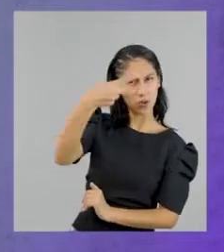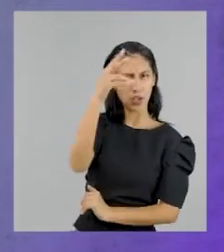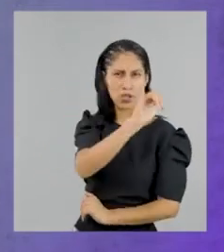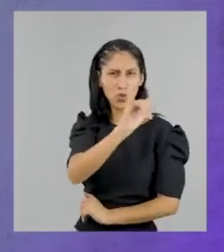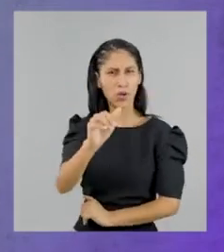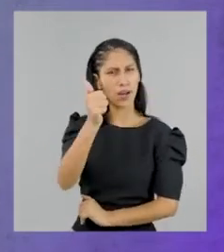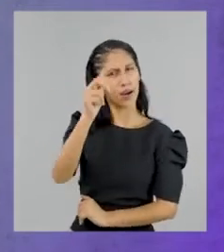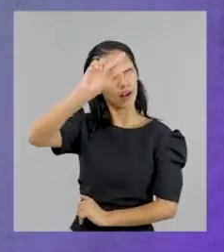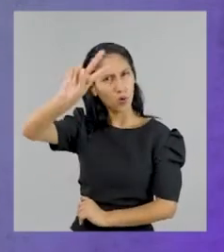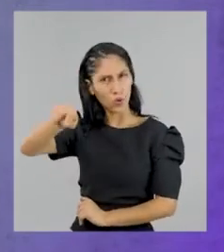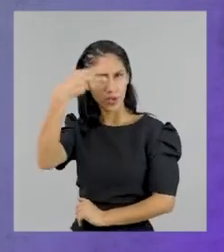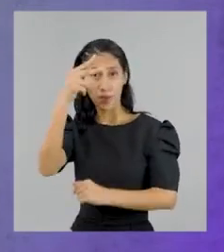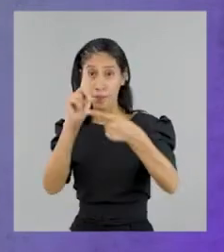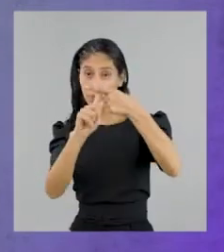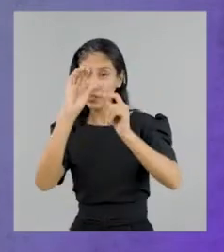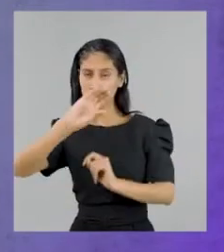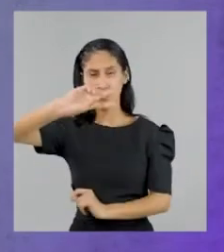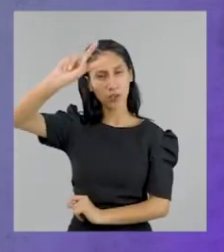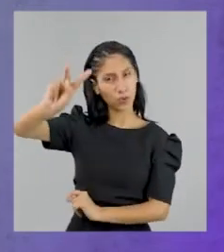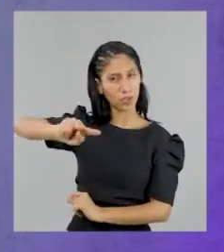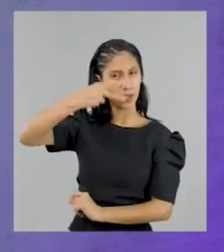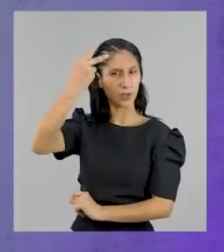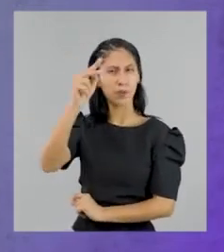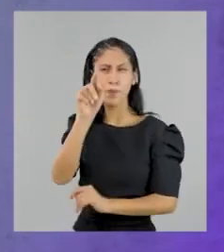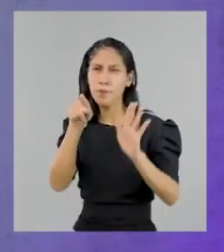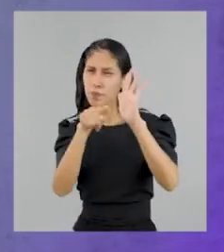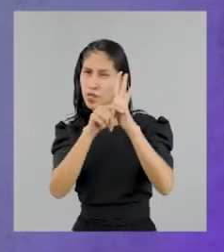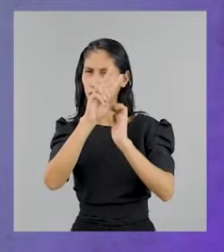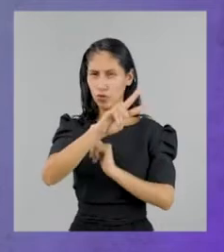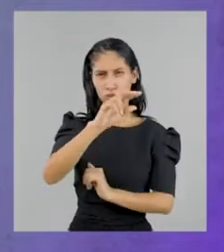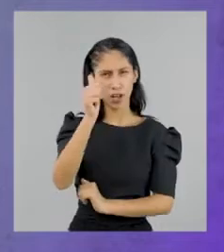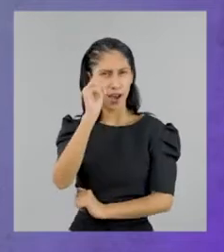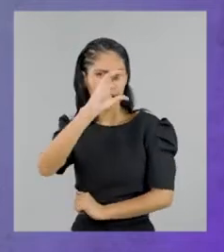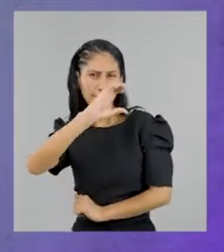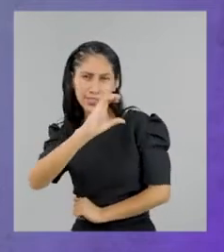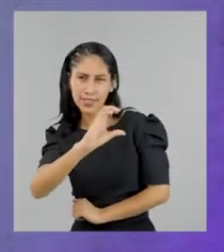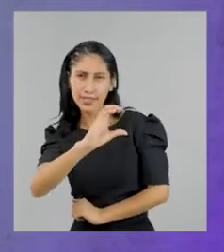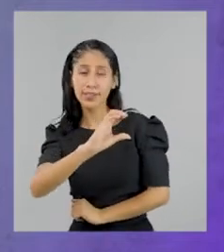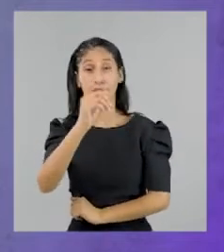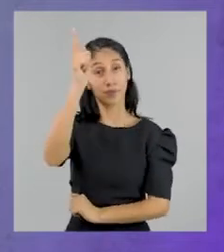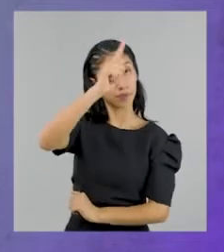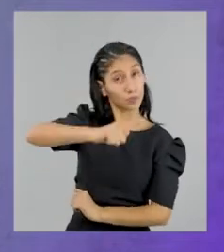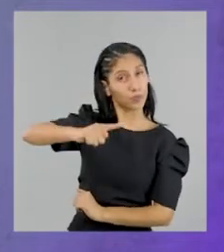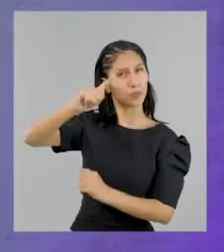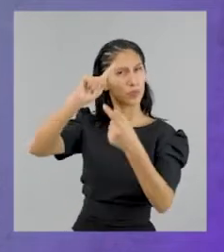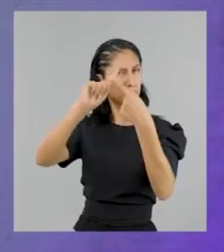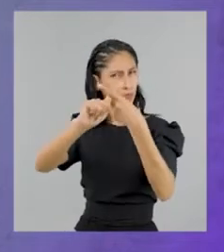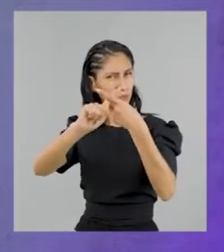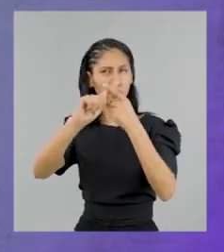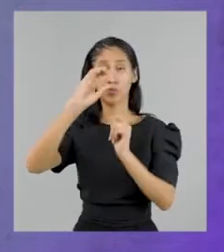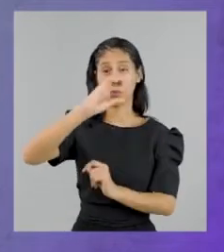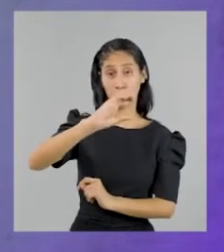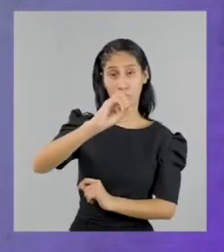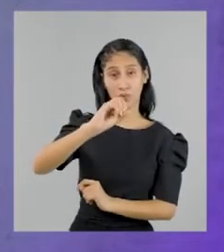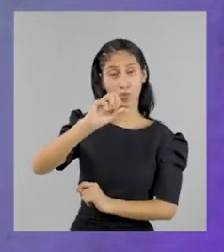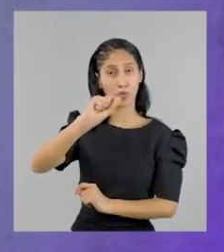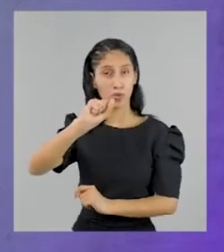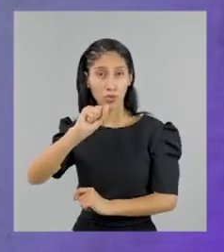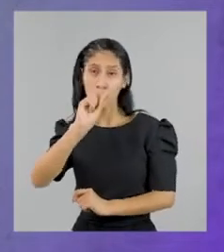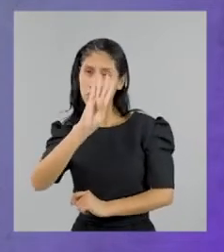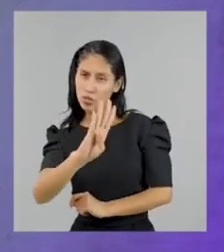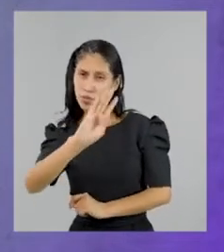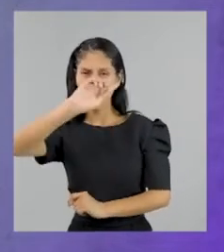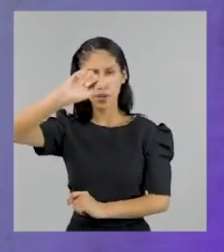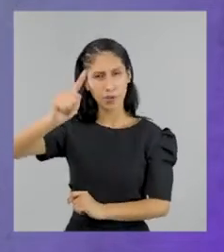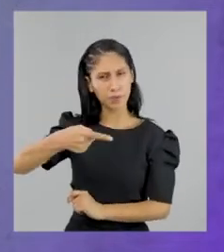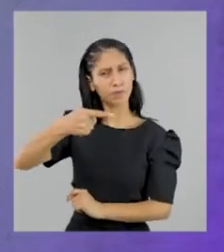cuadrado igual A al cuadrado más C al cuadrado menos 2AC multiplicado por